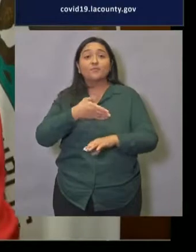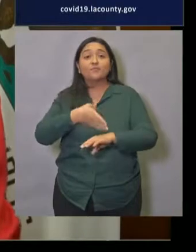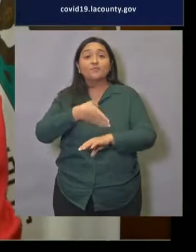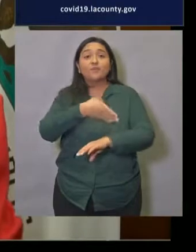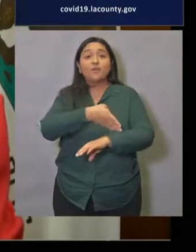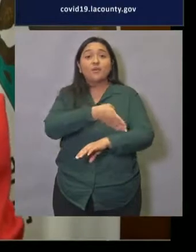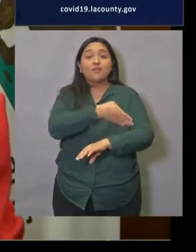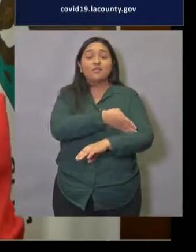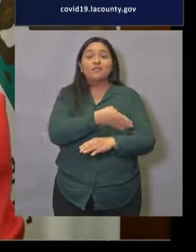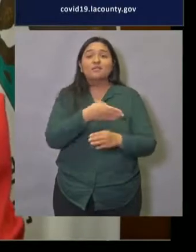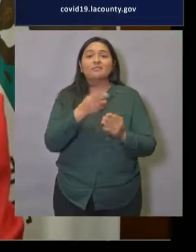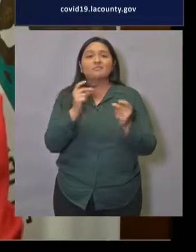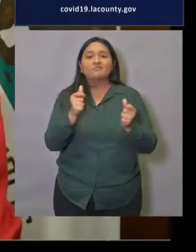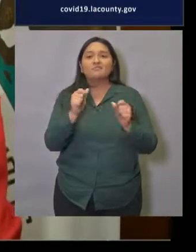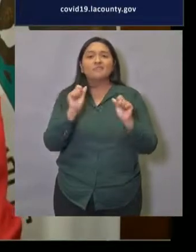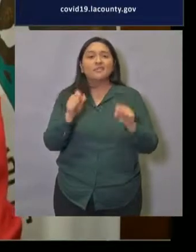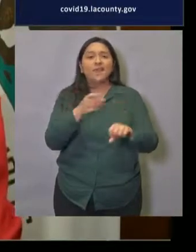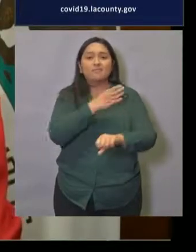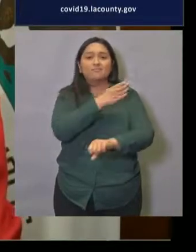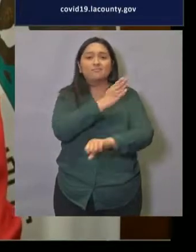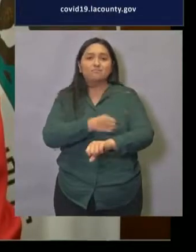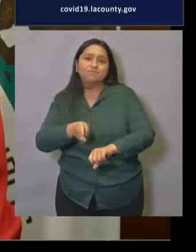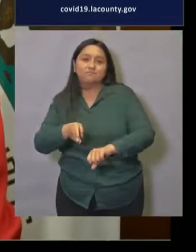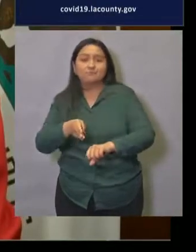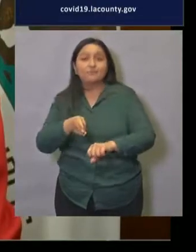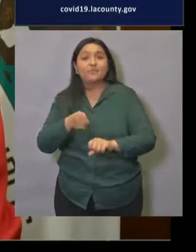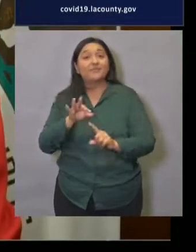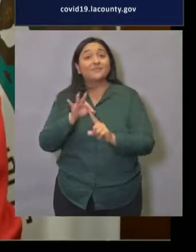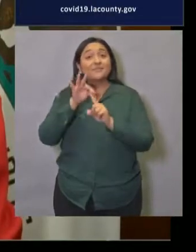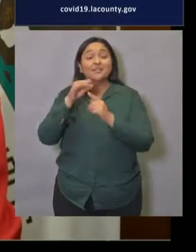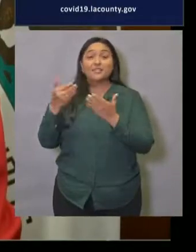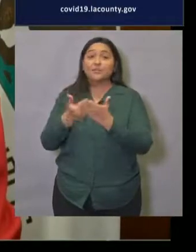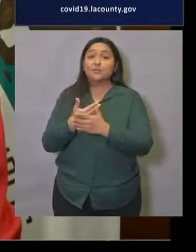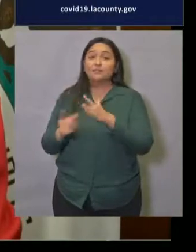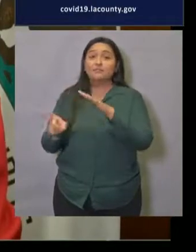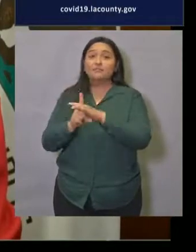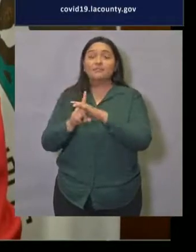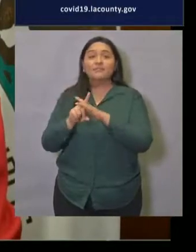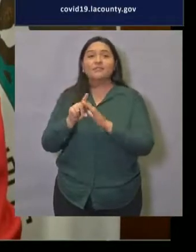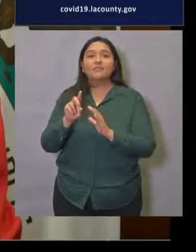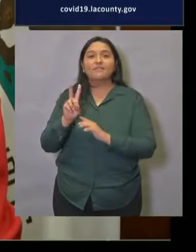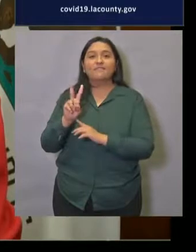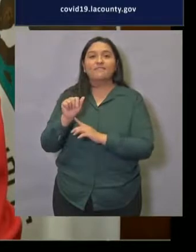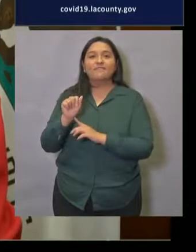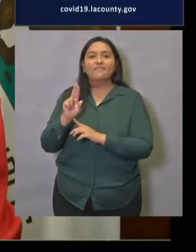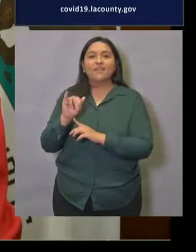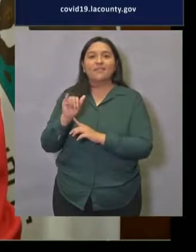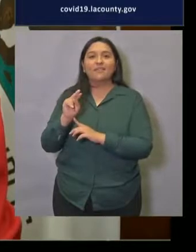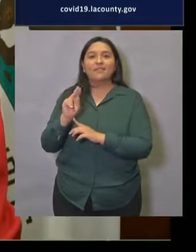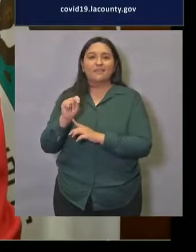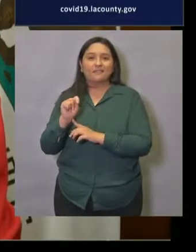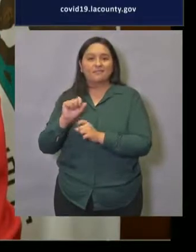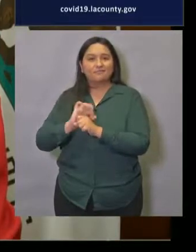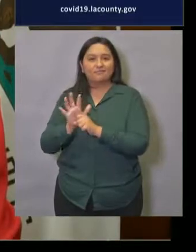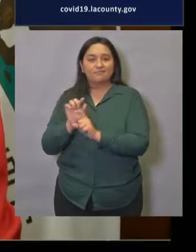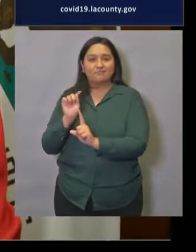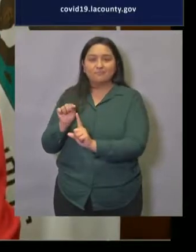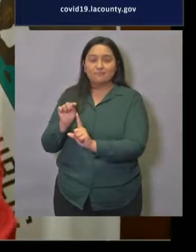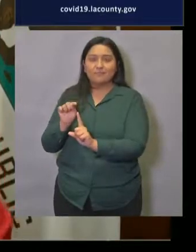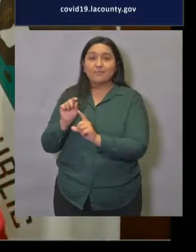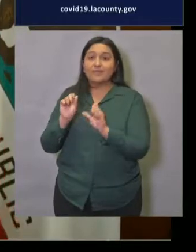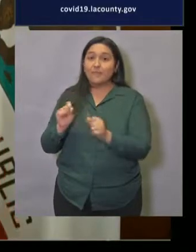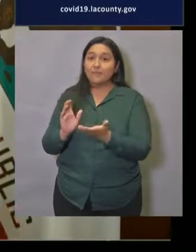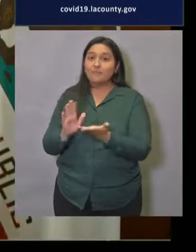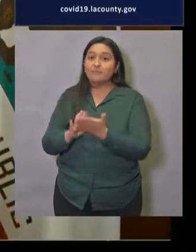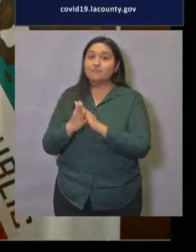deshacer, especialmente con variantes más peligrosos y mortales. Pero con más personas vacunadas, el